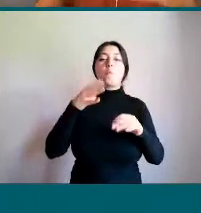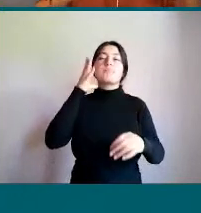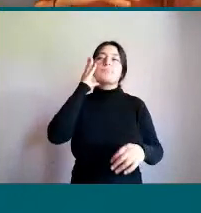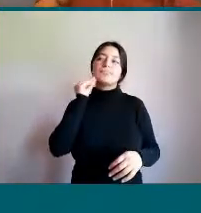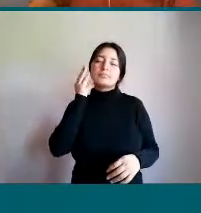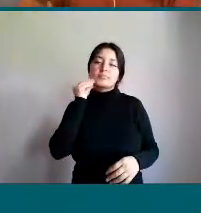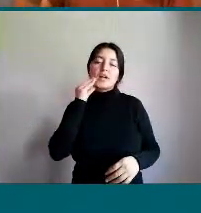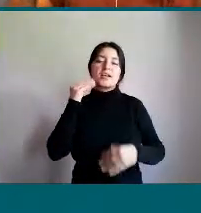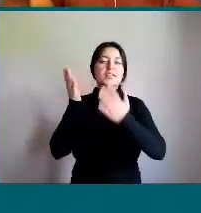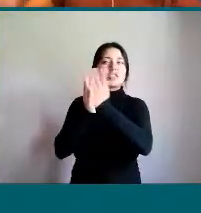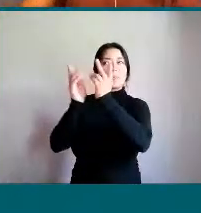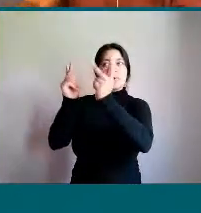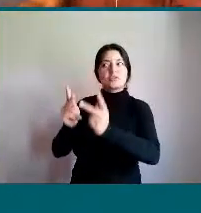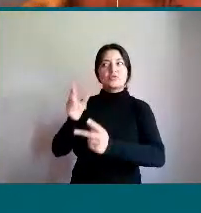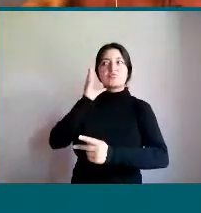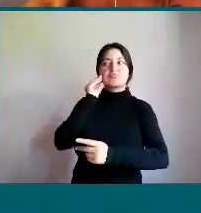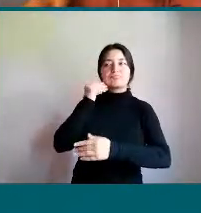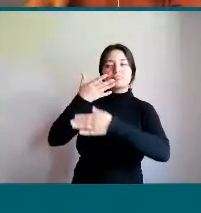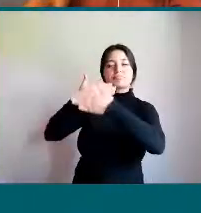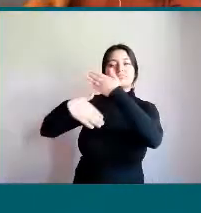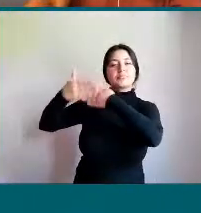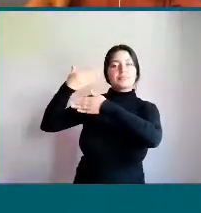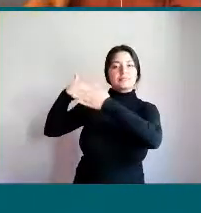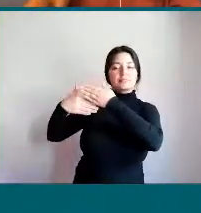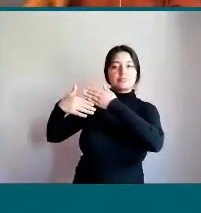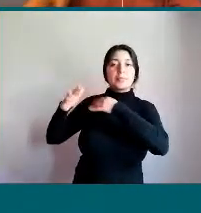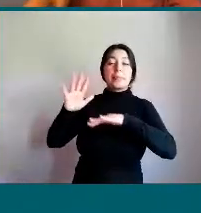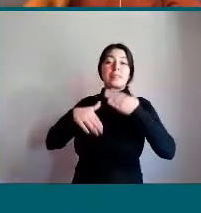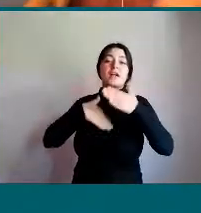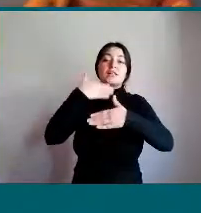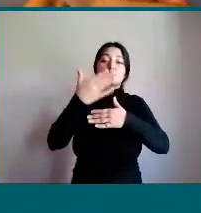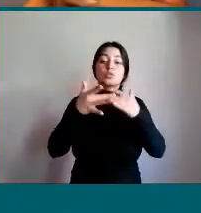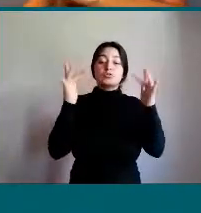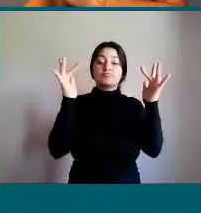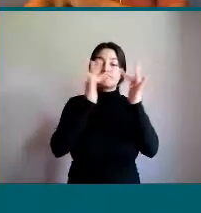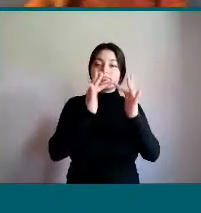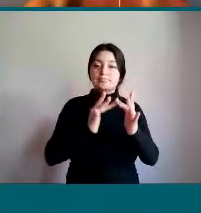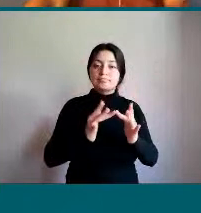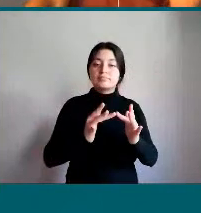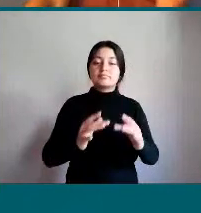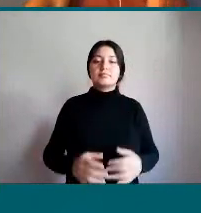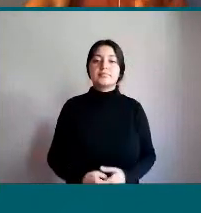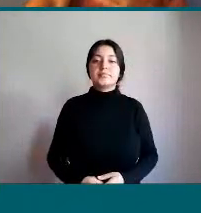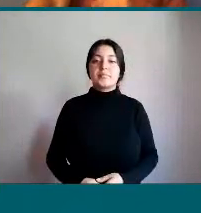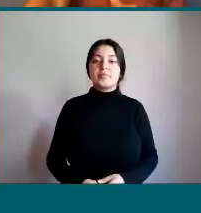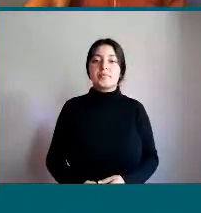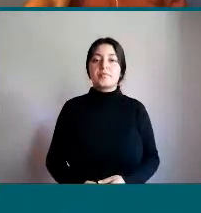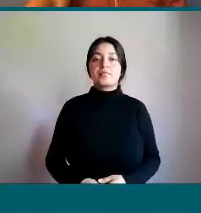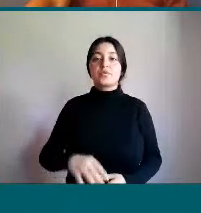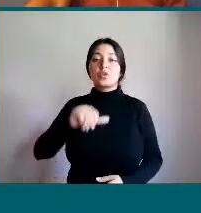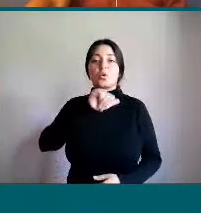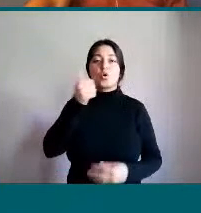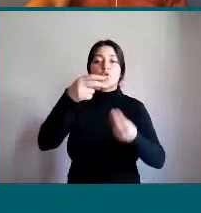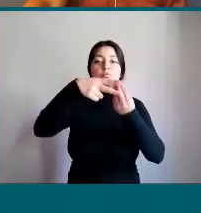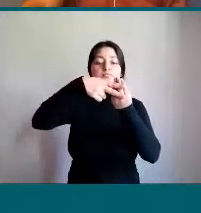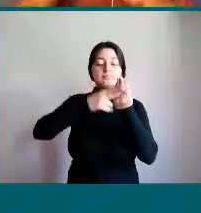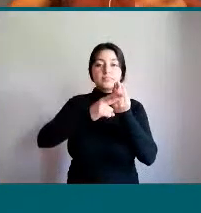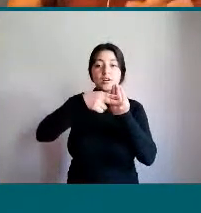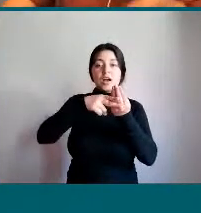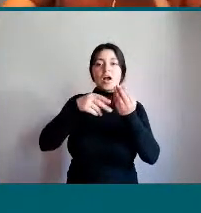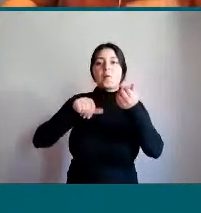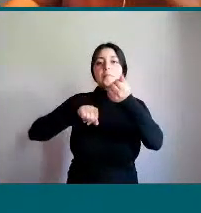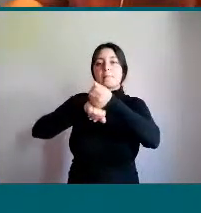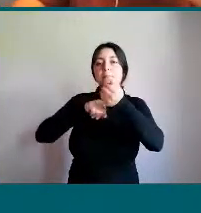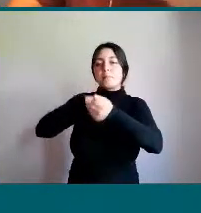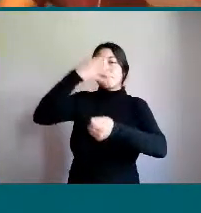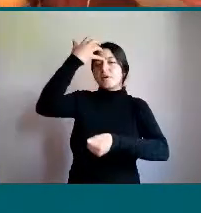puedo fusionarlos con autos, co- o heteroevaluaciones. Y luego tengo otro tipo de herramientas que me van a ayudar a evaluar el aprendizaje, ¿vale? Como,